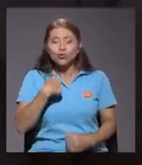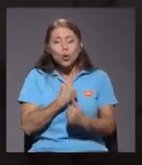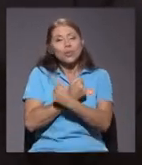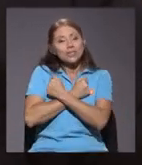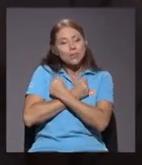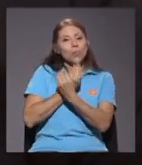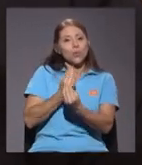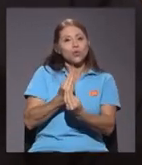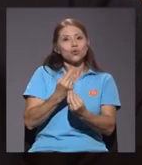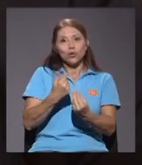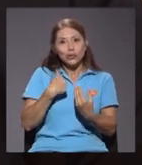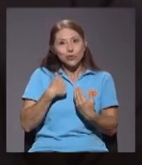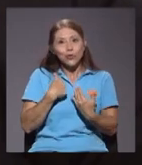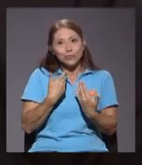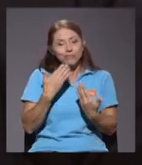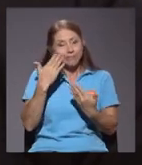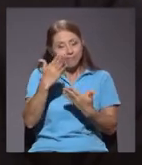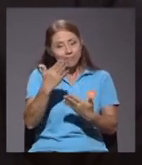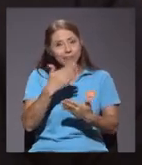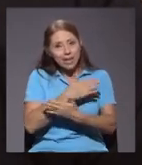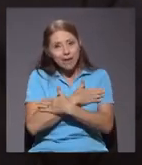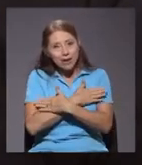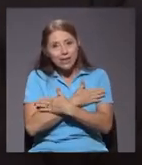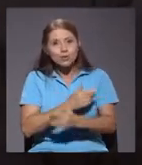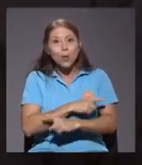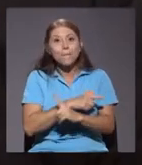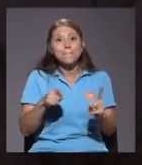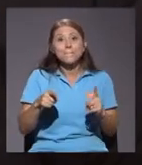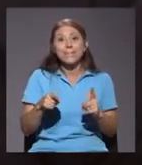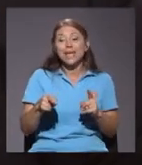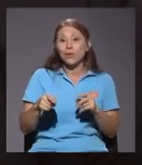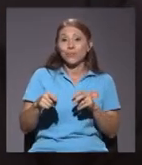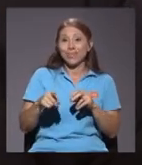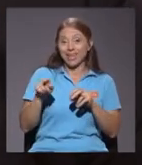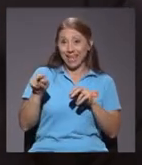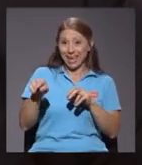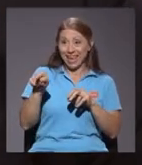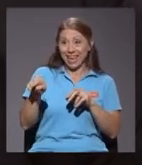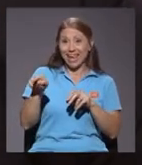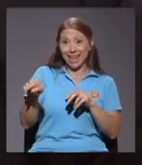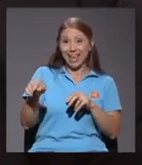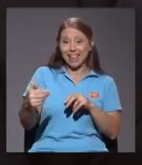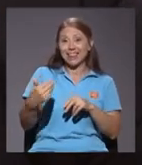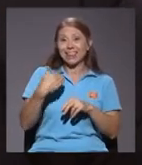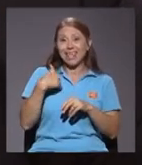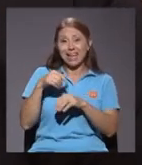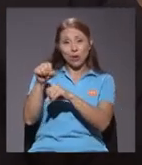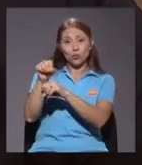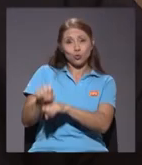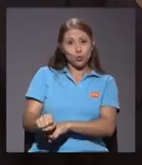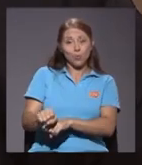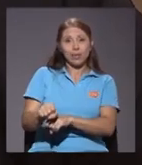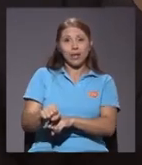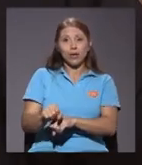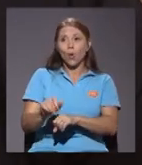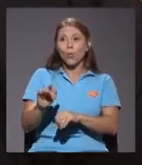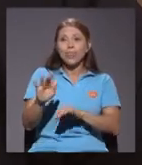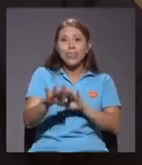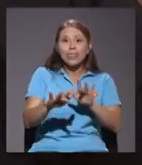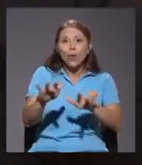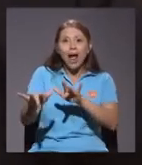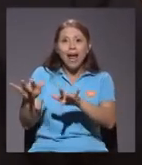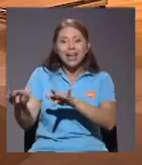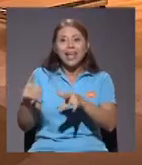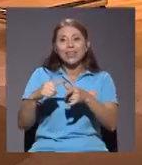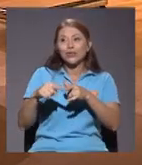y te mando un abrazo docente muy largo mío porque él tiene la maña de tocar el